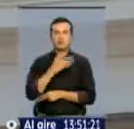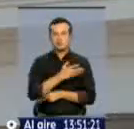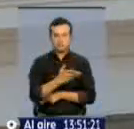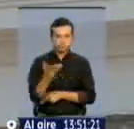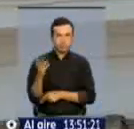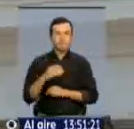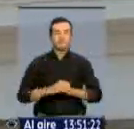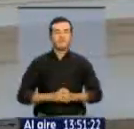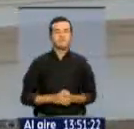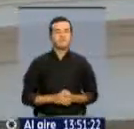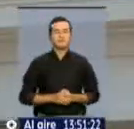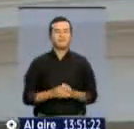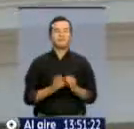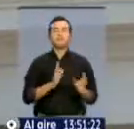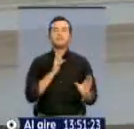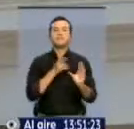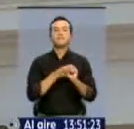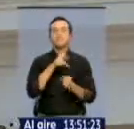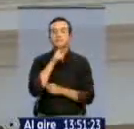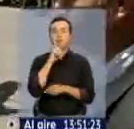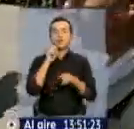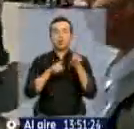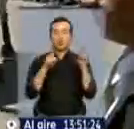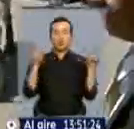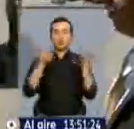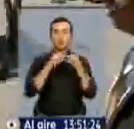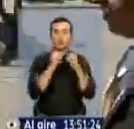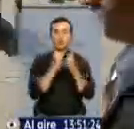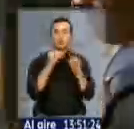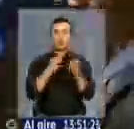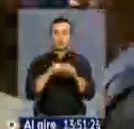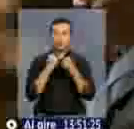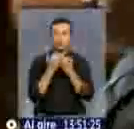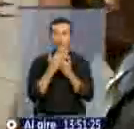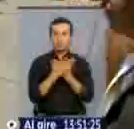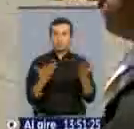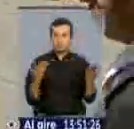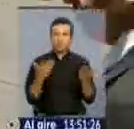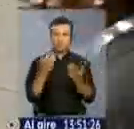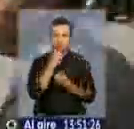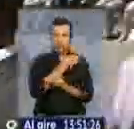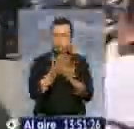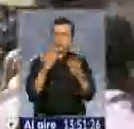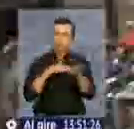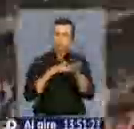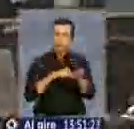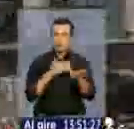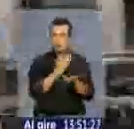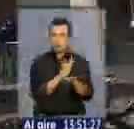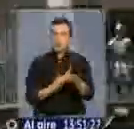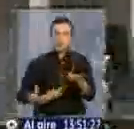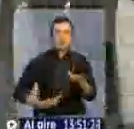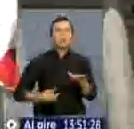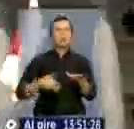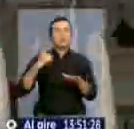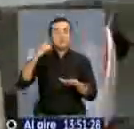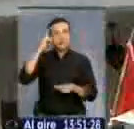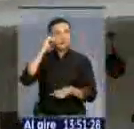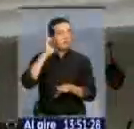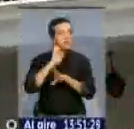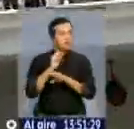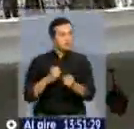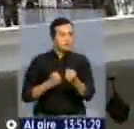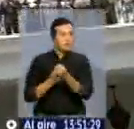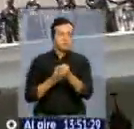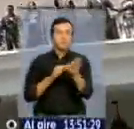obviamente, hubo la participación de varios sectores sociales, quienes expresaron su respaldo al presidente de la República y al gobierno nacional